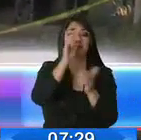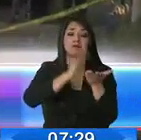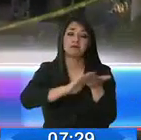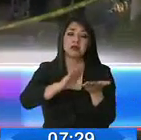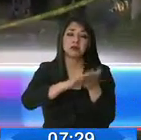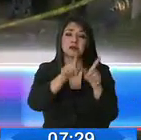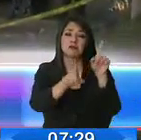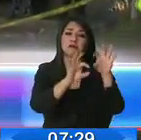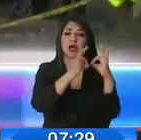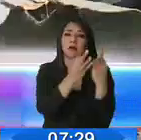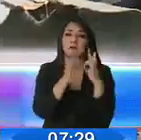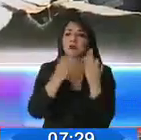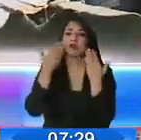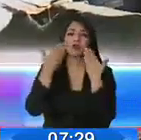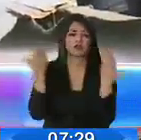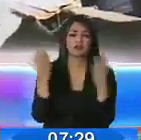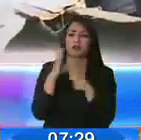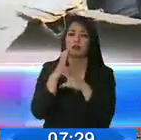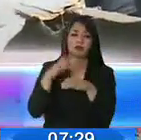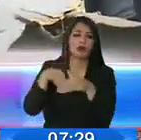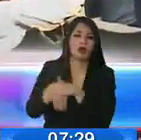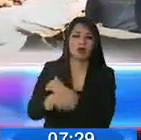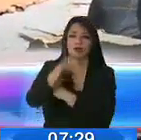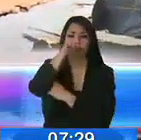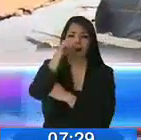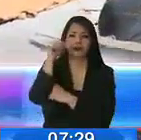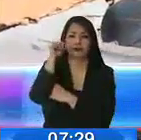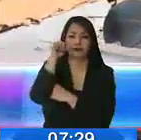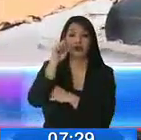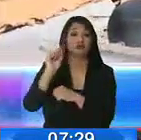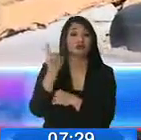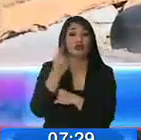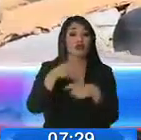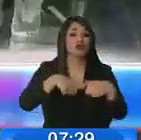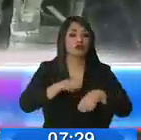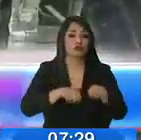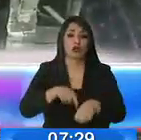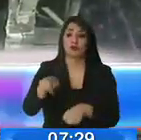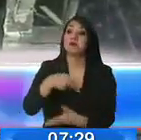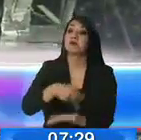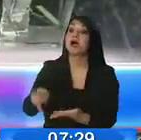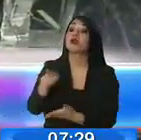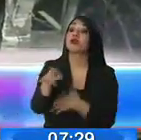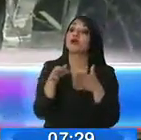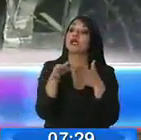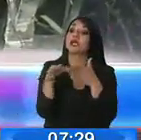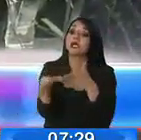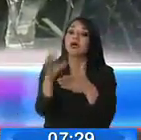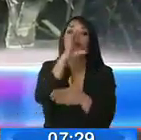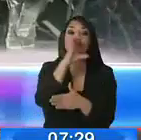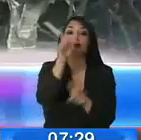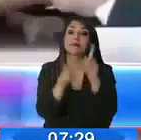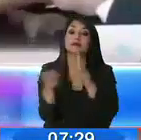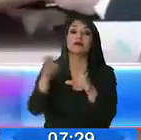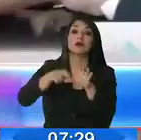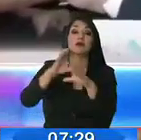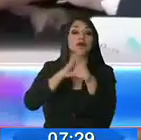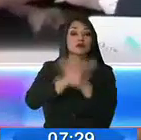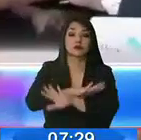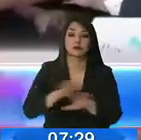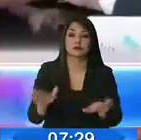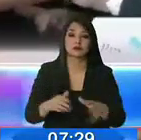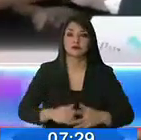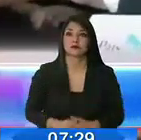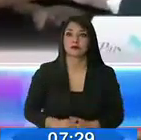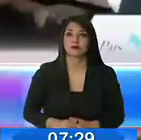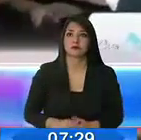expresó que no sabía de los narcobuses que a ella le contrataron como guía de turismo y encargada de buscar personas para el viaje. Y siempre fue lo